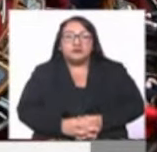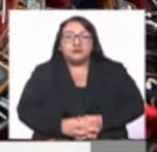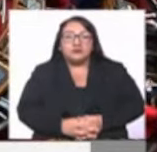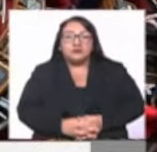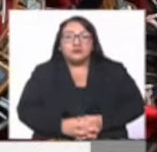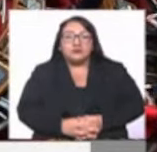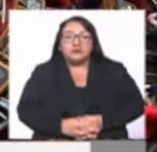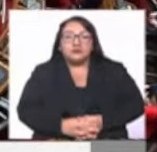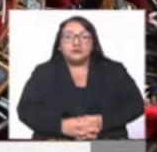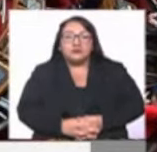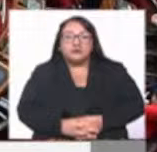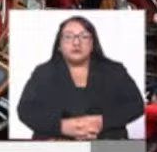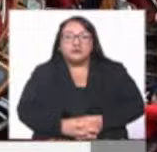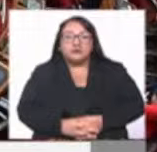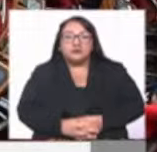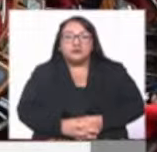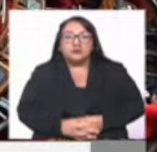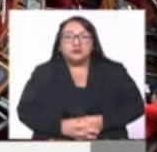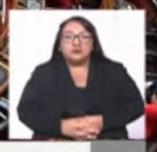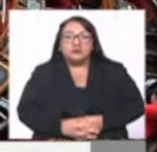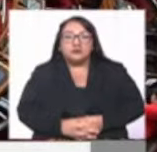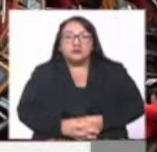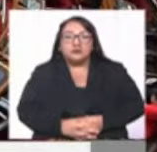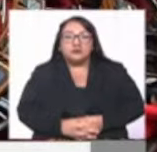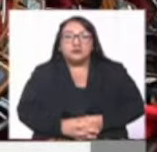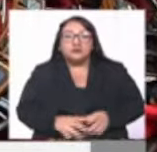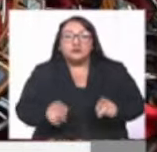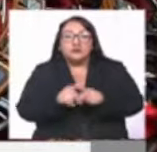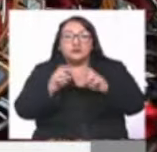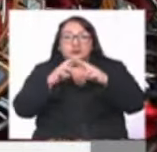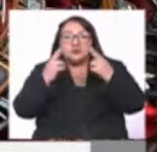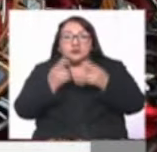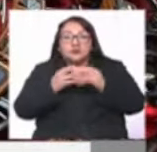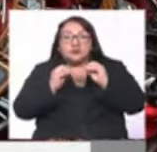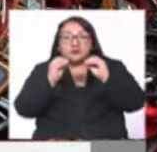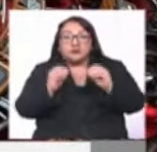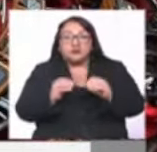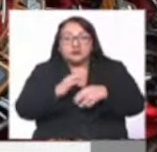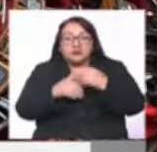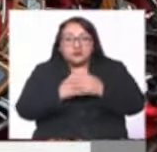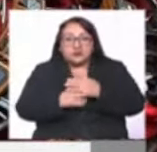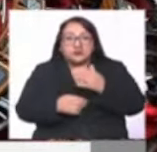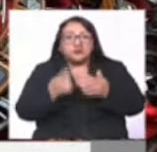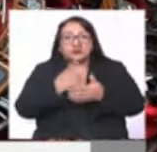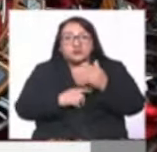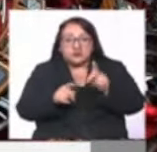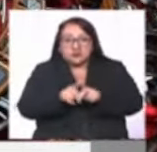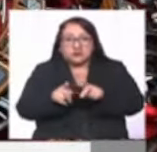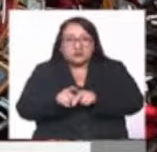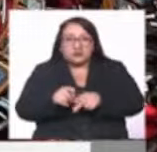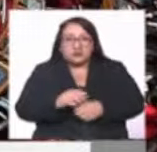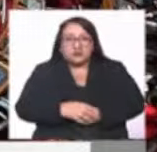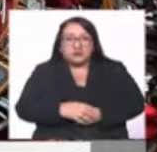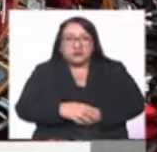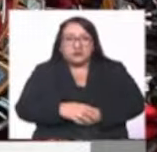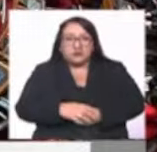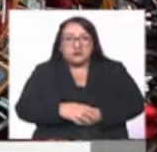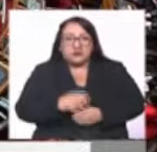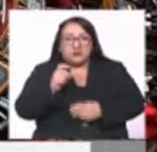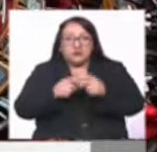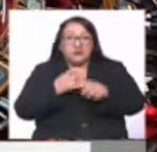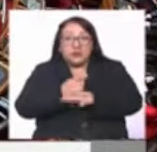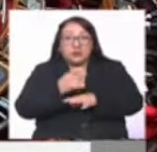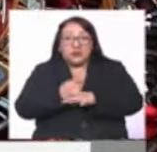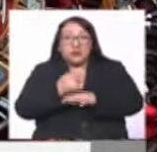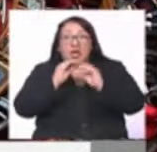portavoces que suspendió la sesión para hoy dejando constancia que los acusados